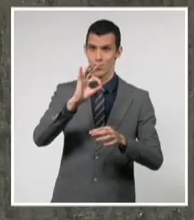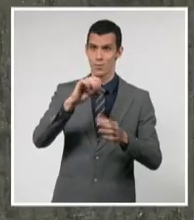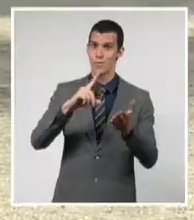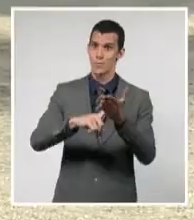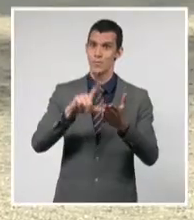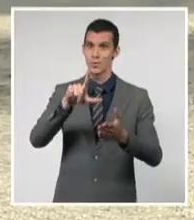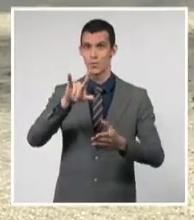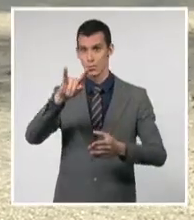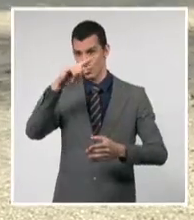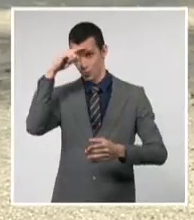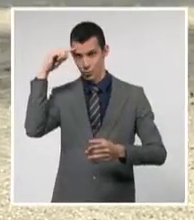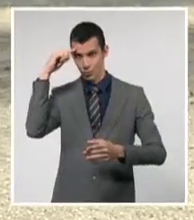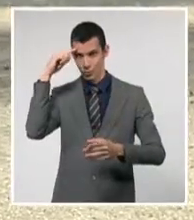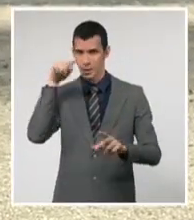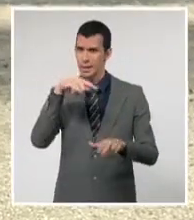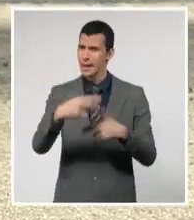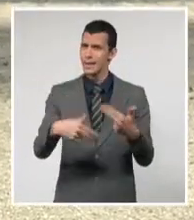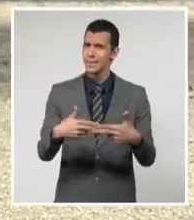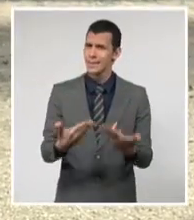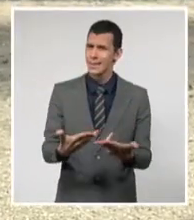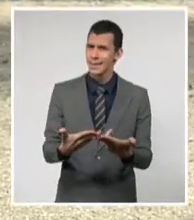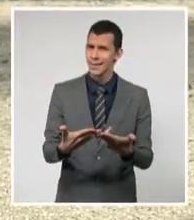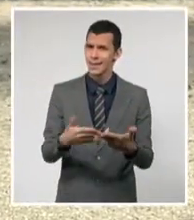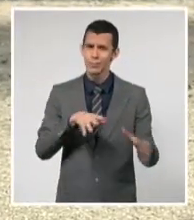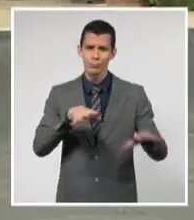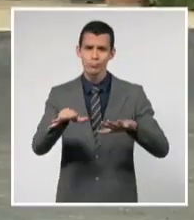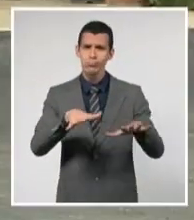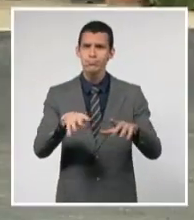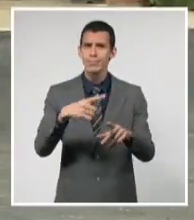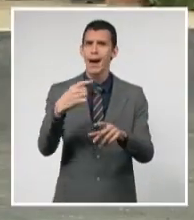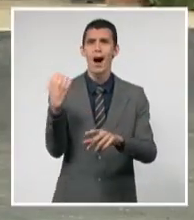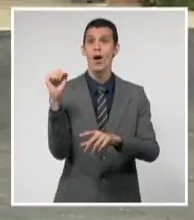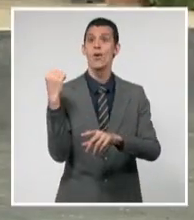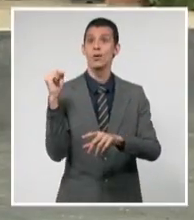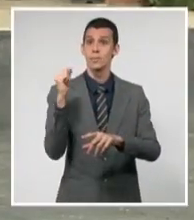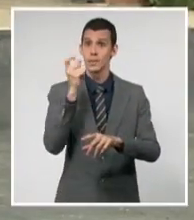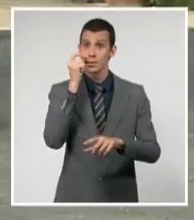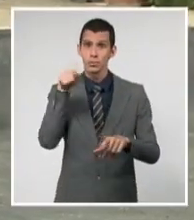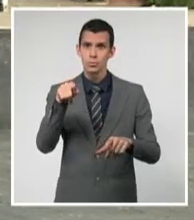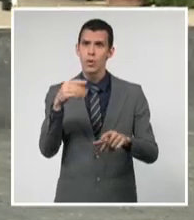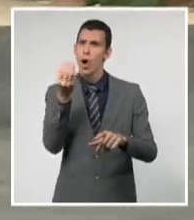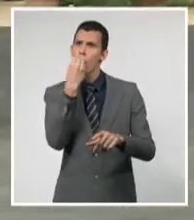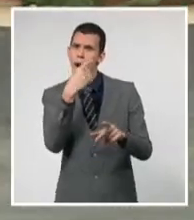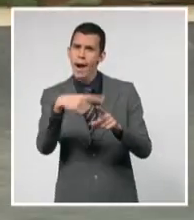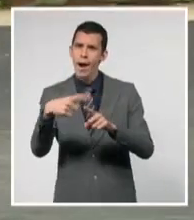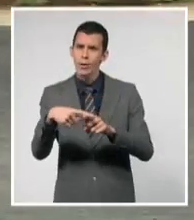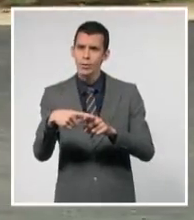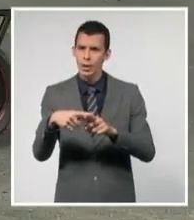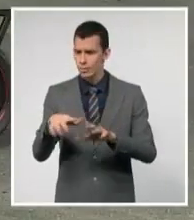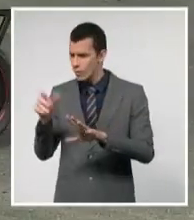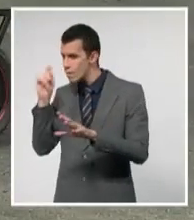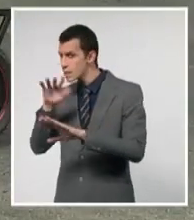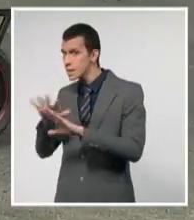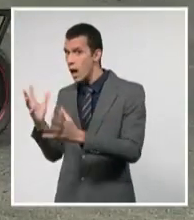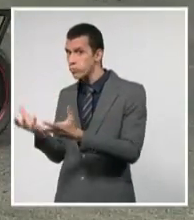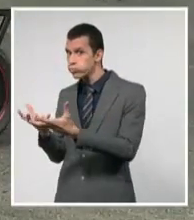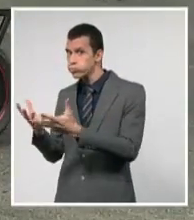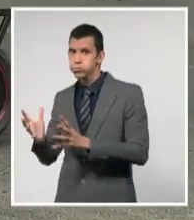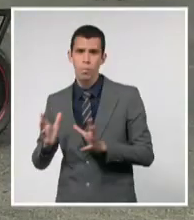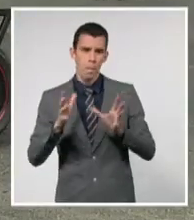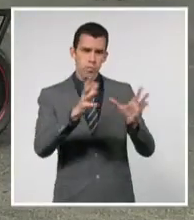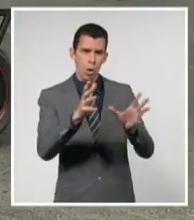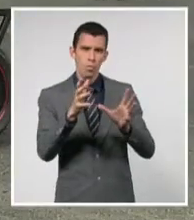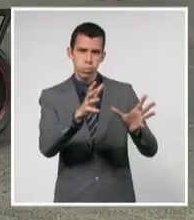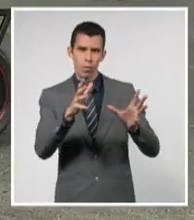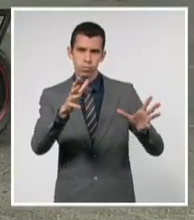En la institución, el vehículo eléctrico mueve de manera autónoma los alimentos desde el área de elaboración hasta el edificio donde se encuentran